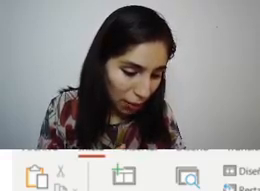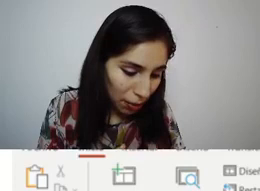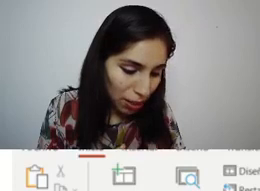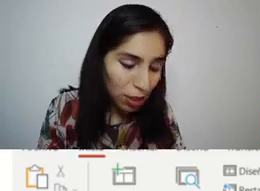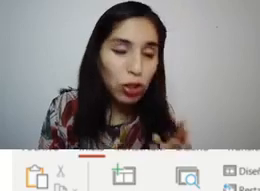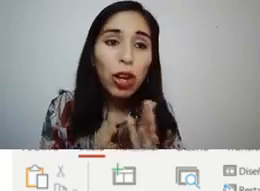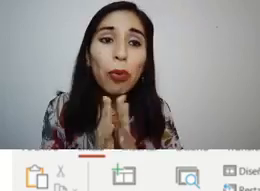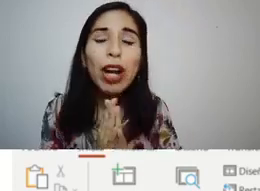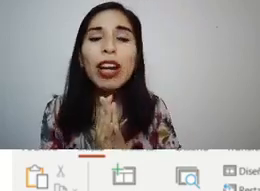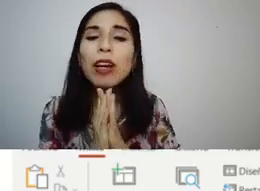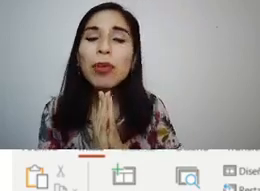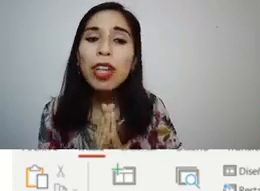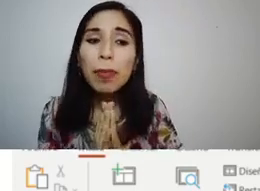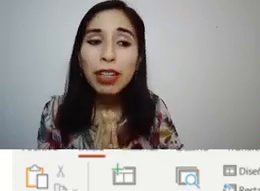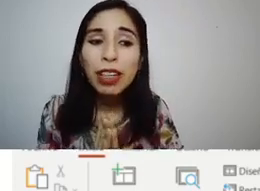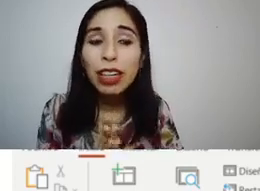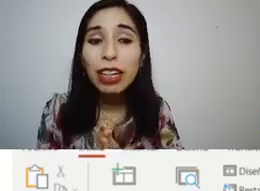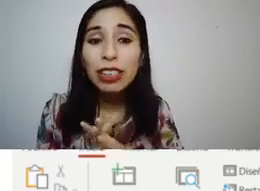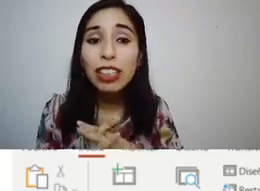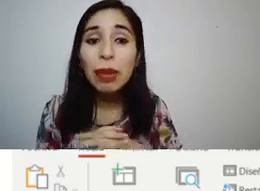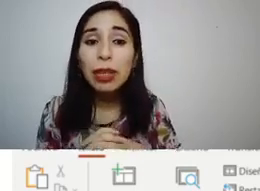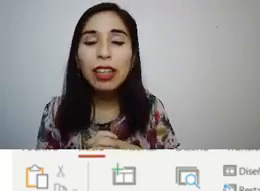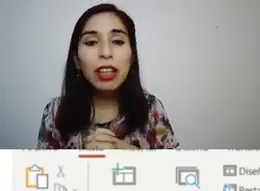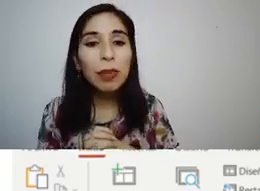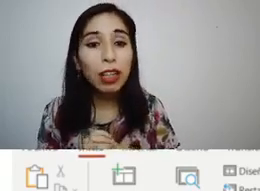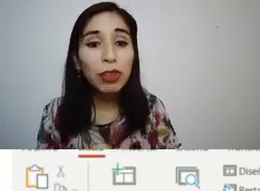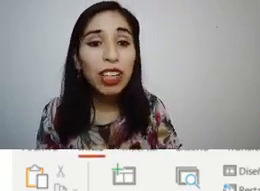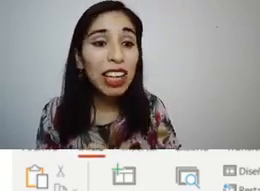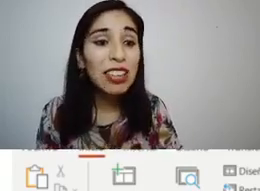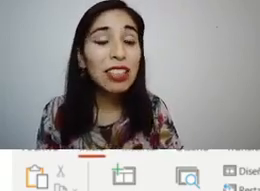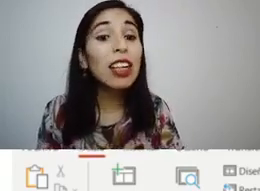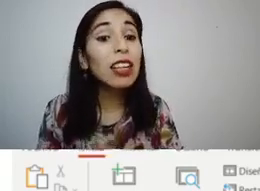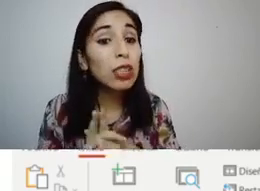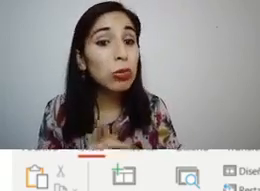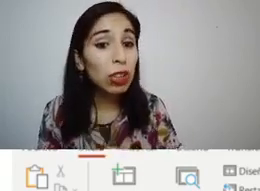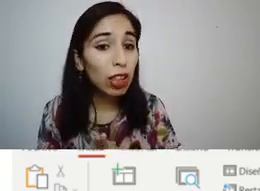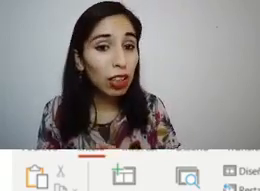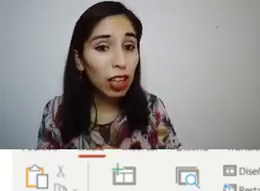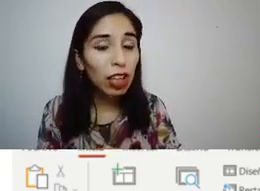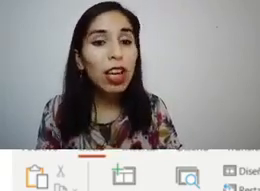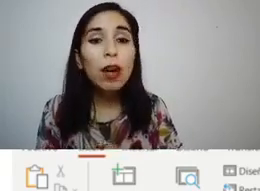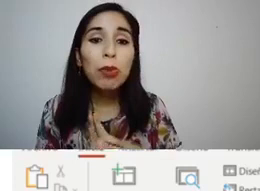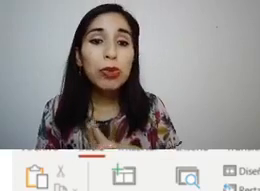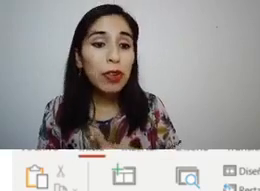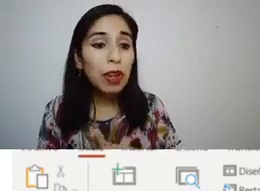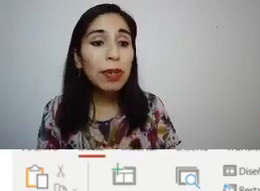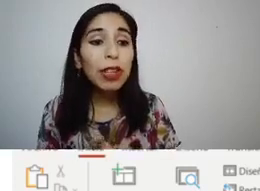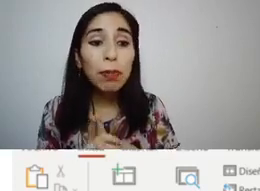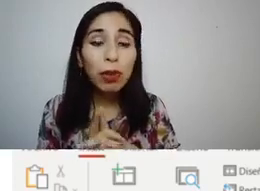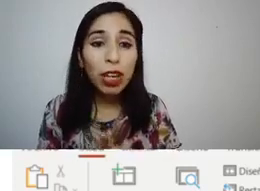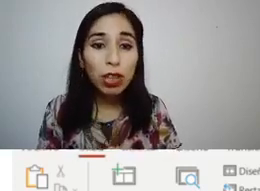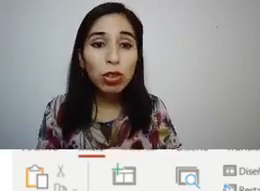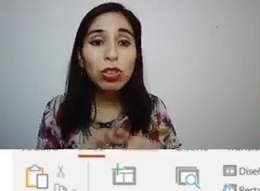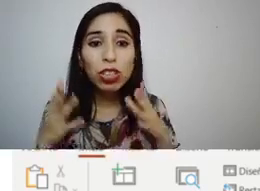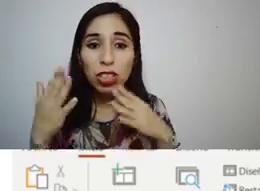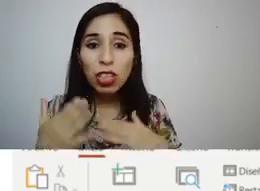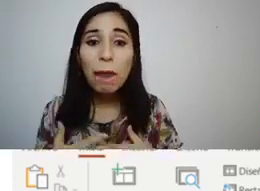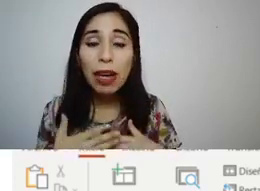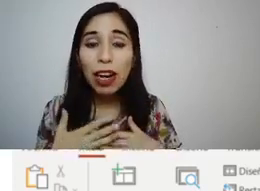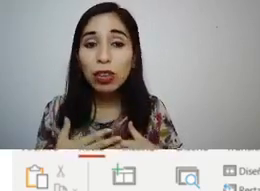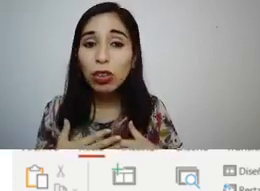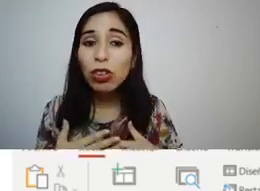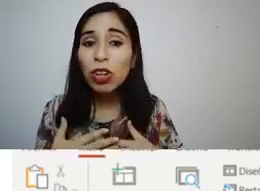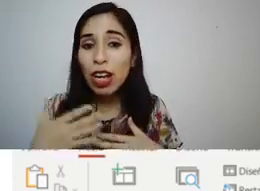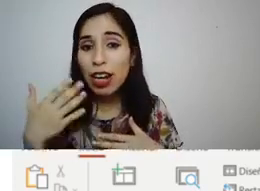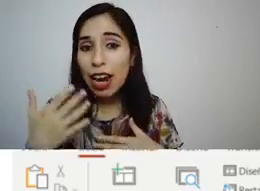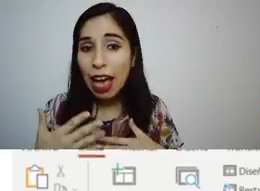si está bien señora juana le voy a pedir encarecidamente que verifique la señal de su internet posiblemente por eso se está